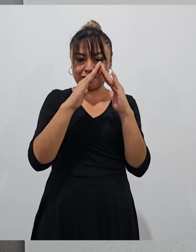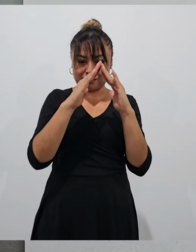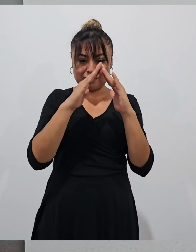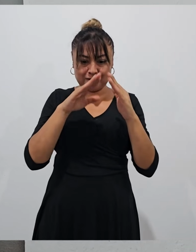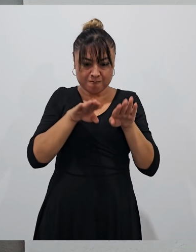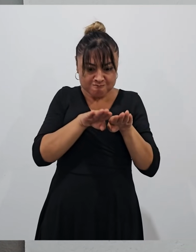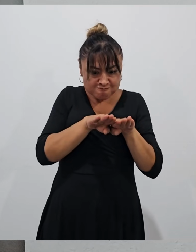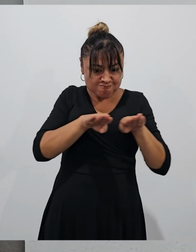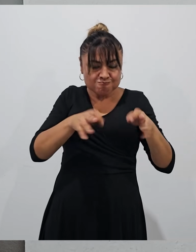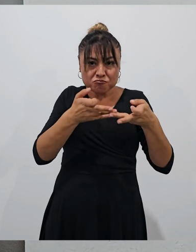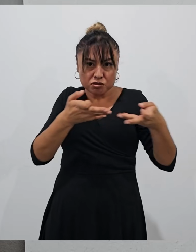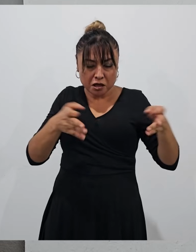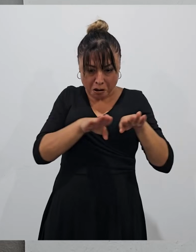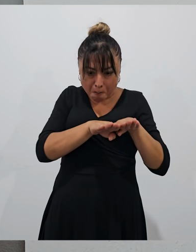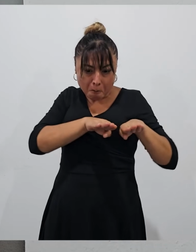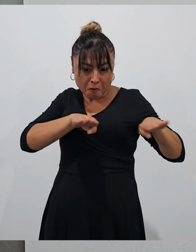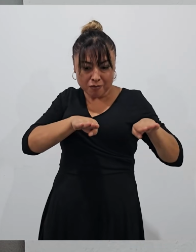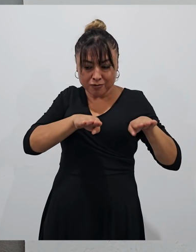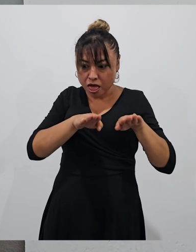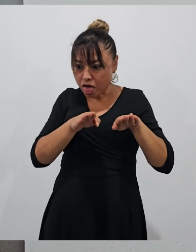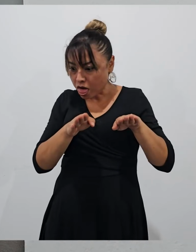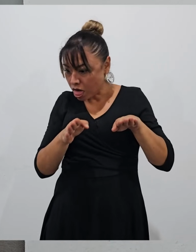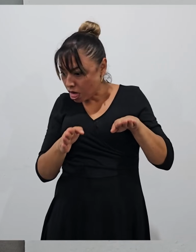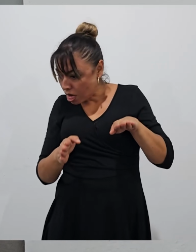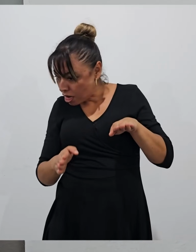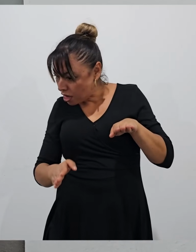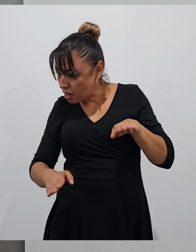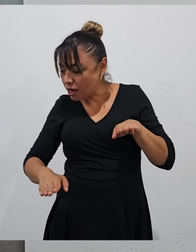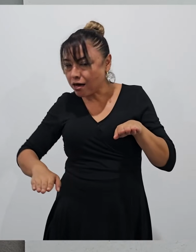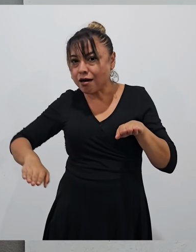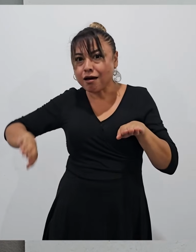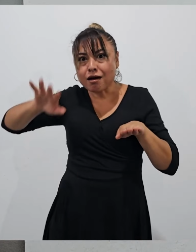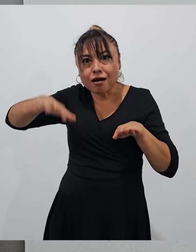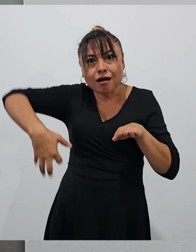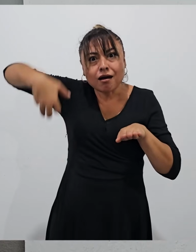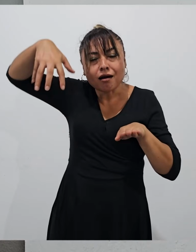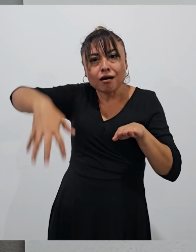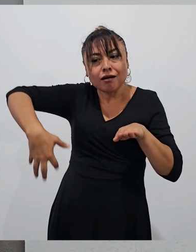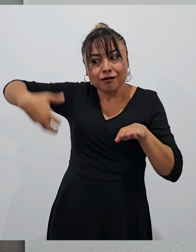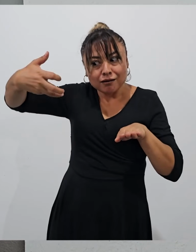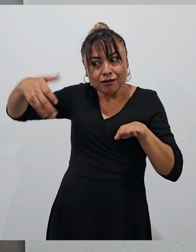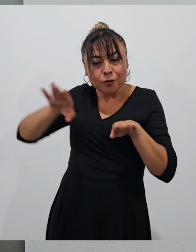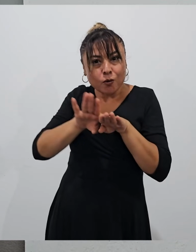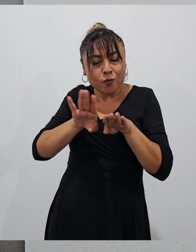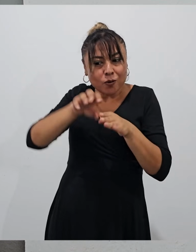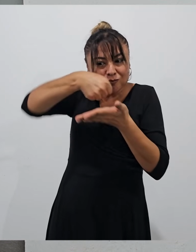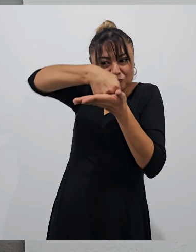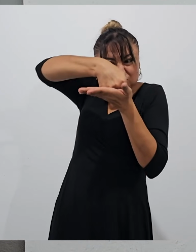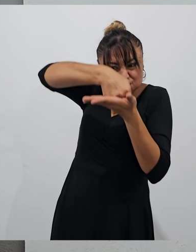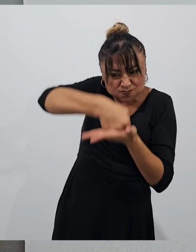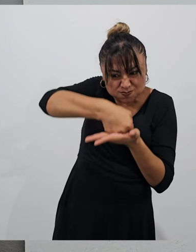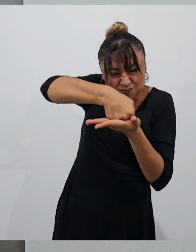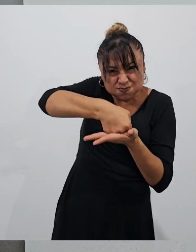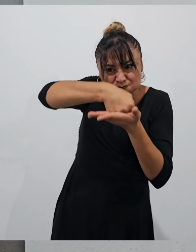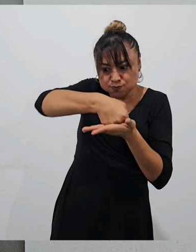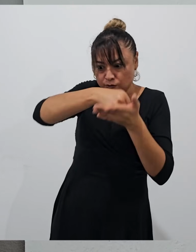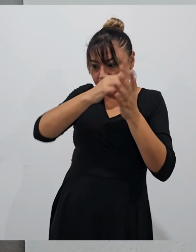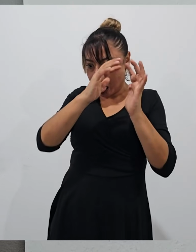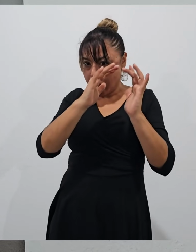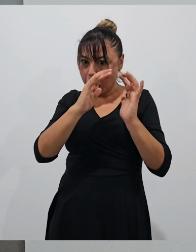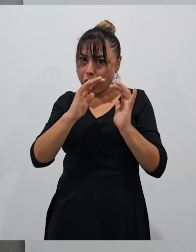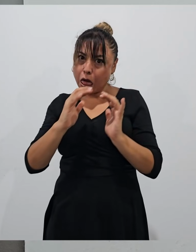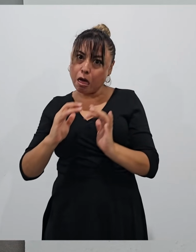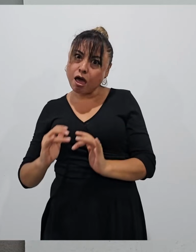el suelo completo, digámoslo así, y del otro lado vas a hacer una excavación y no quieres que todo esto se derrumbe debido al empuje que están ejerciendo tanto